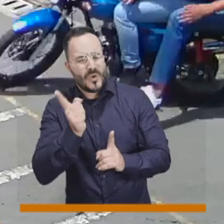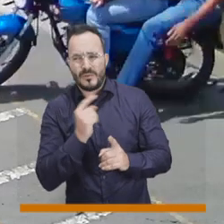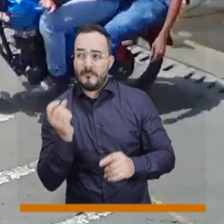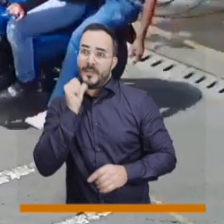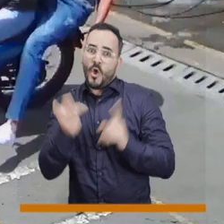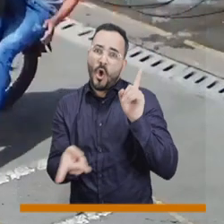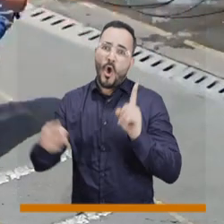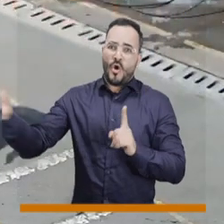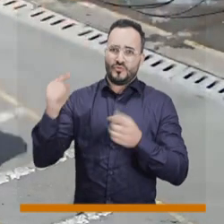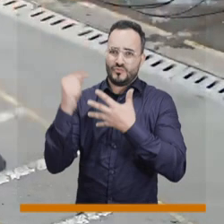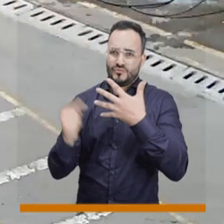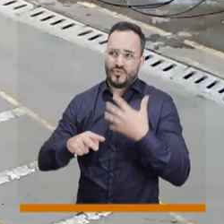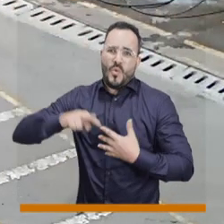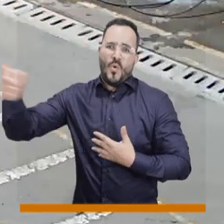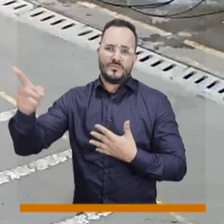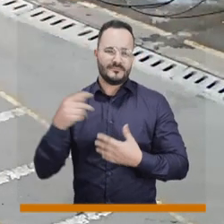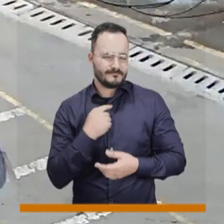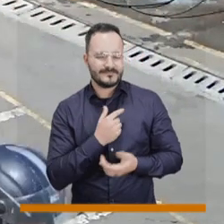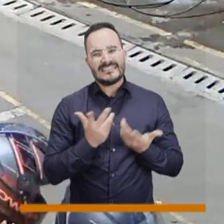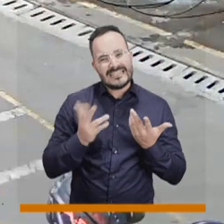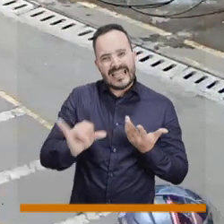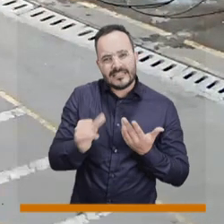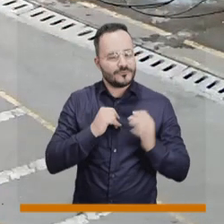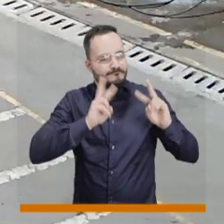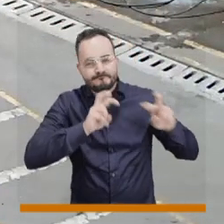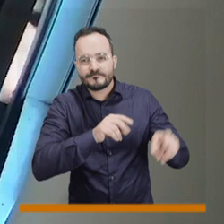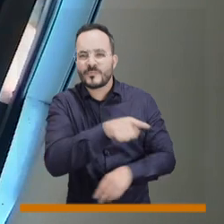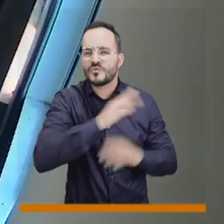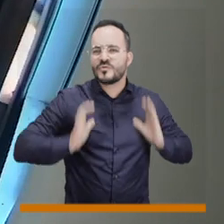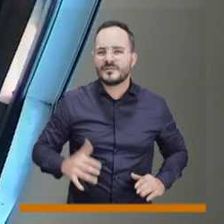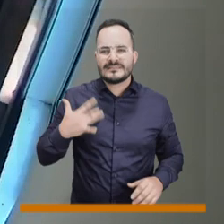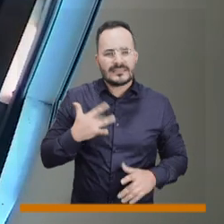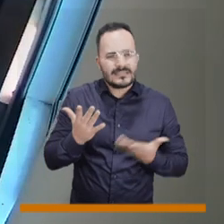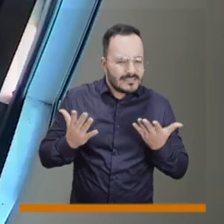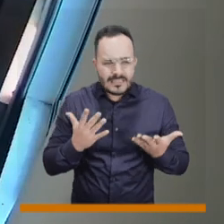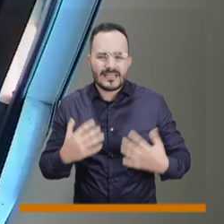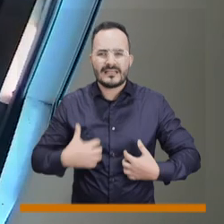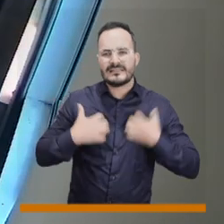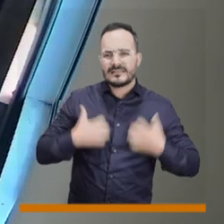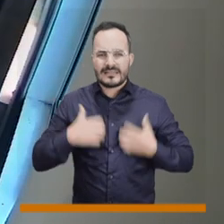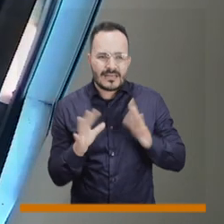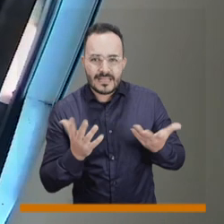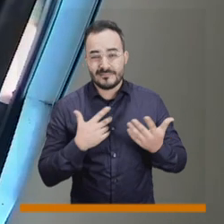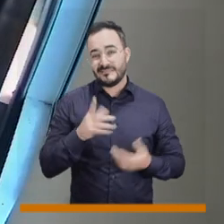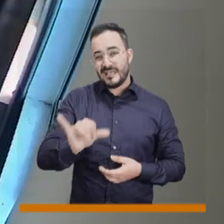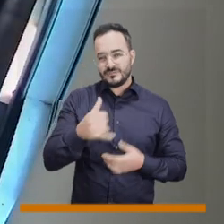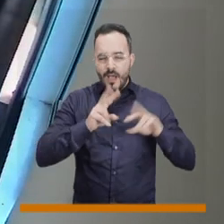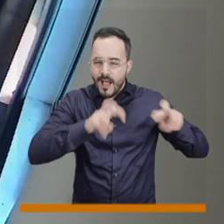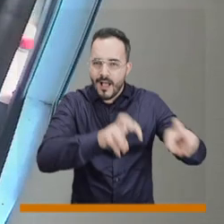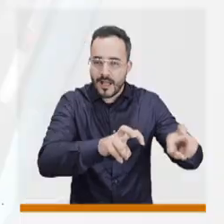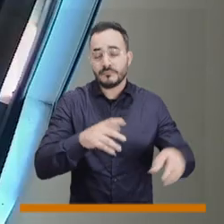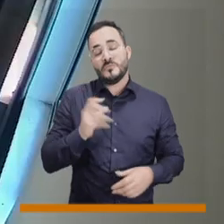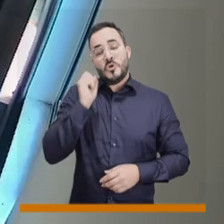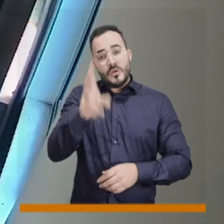importante que nosotros tengamos claro qué es lo que tenemos que atacar, cuál es la sensación que tiene el ciudadano y qué es lo que lo afecta. Pues porque en últimas nosotros